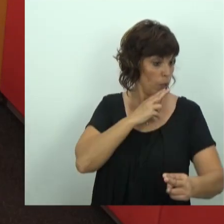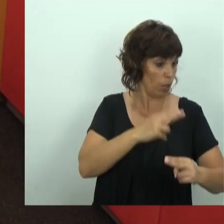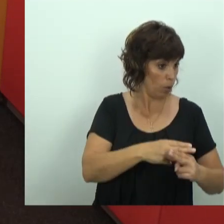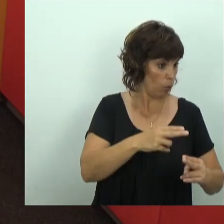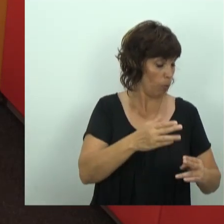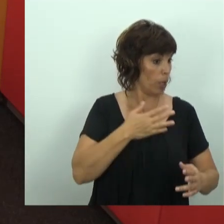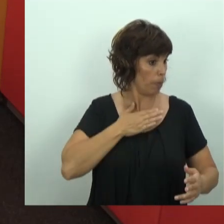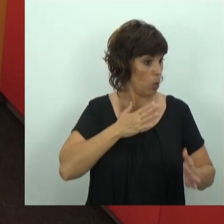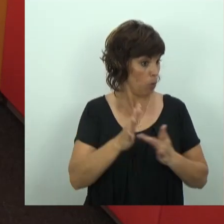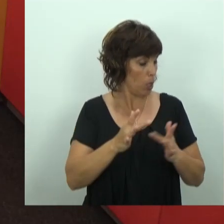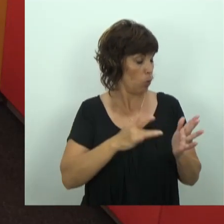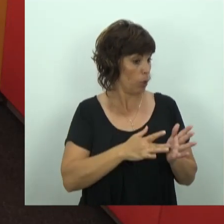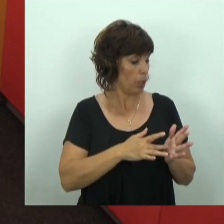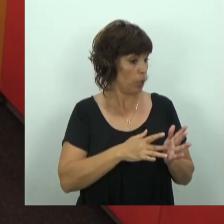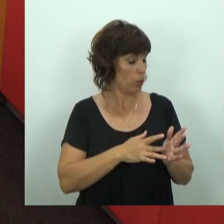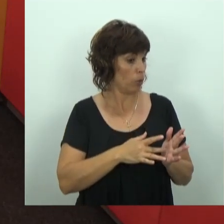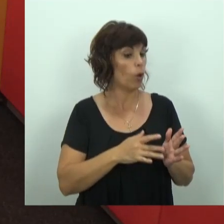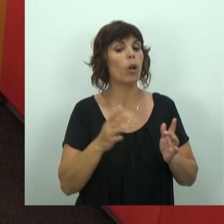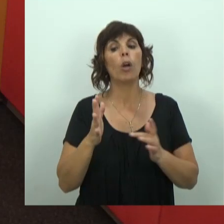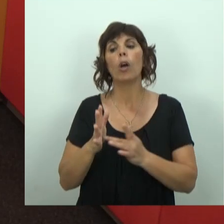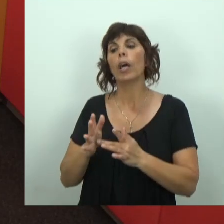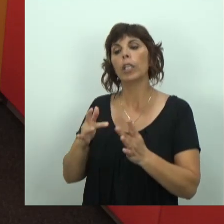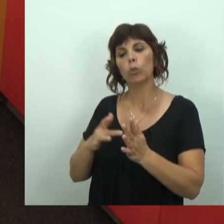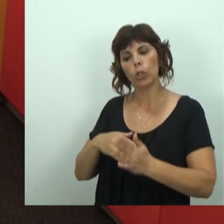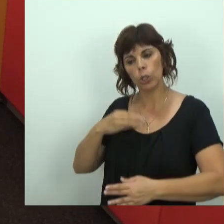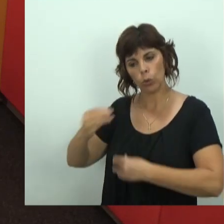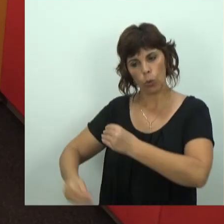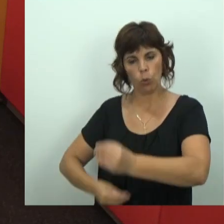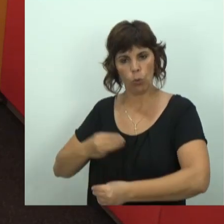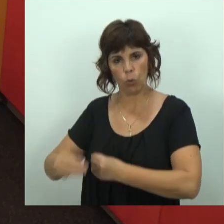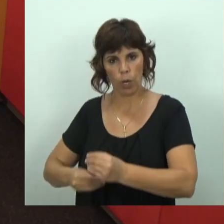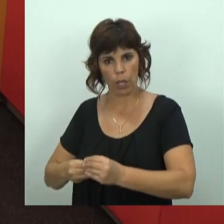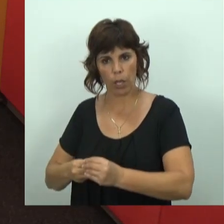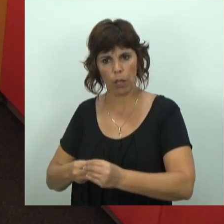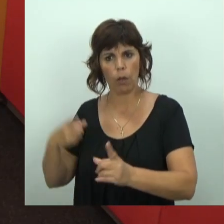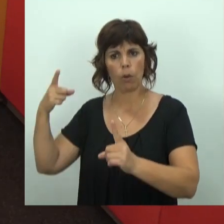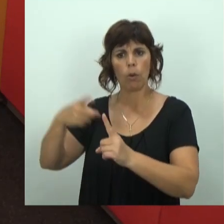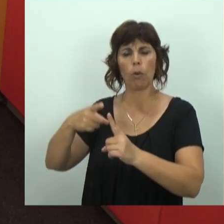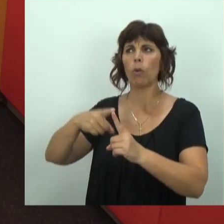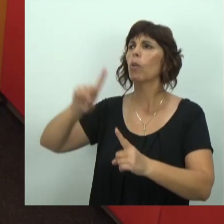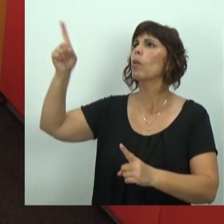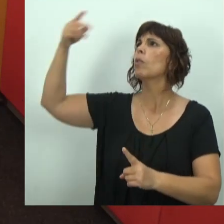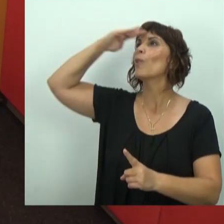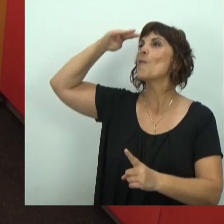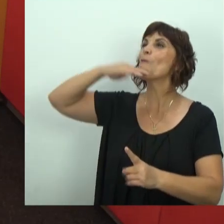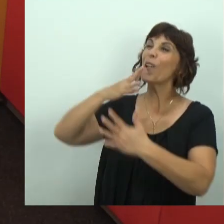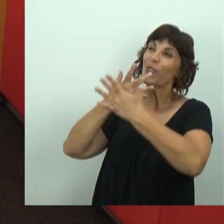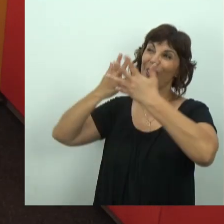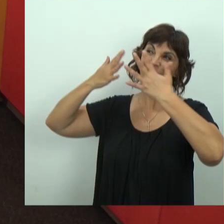Jesucristo lo hará para que el Padre sea glorificado en el Hijo. Tengo una buena noticia.